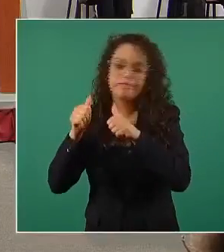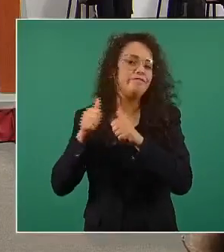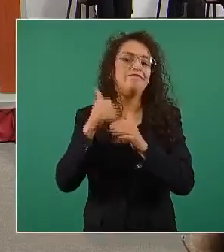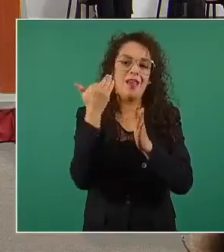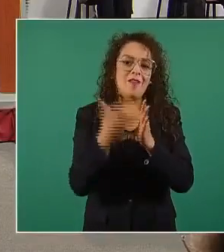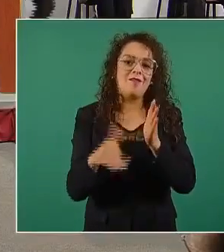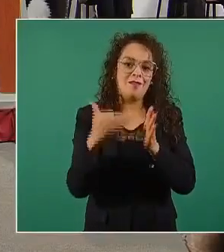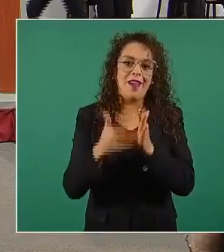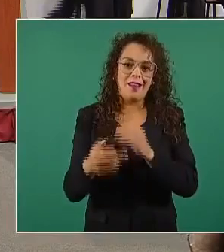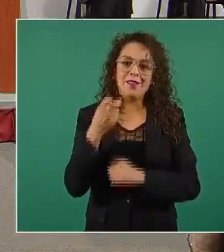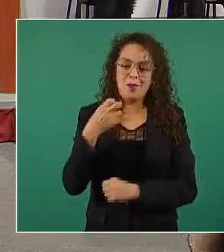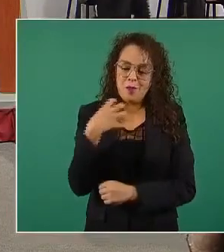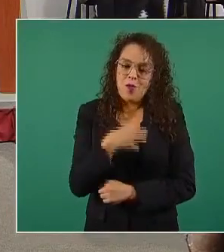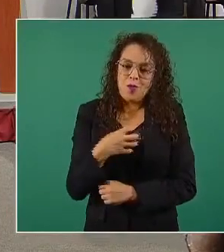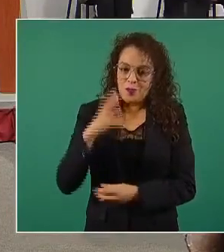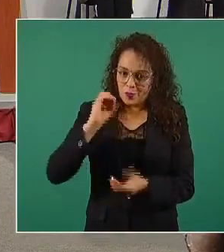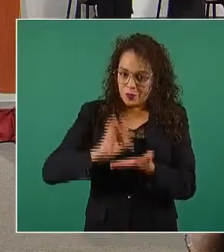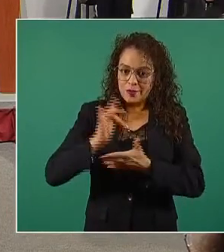gracias.